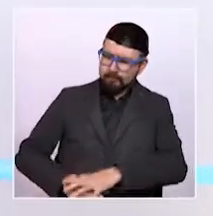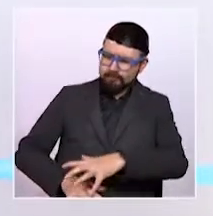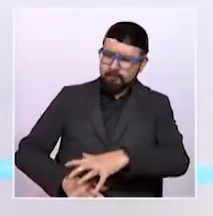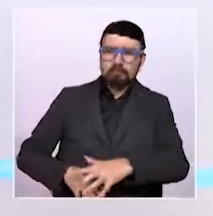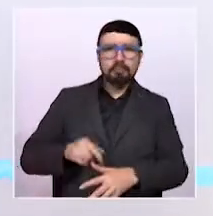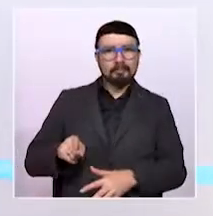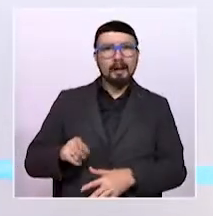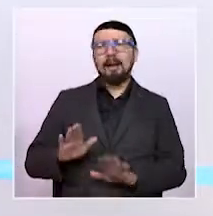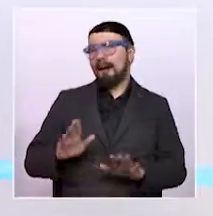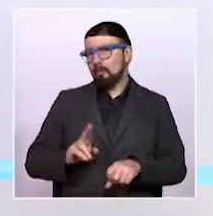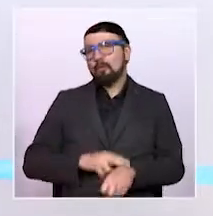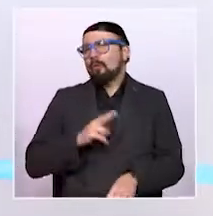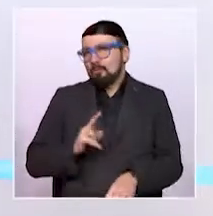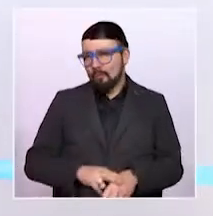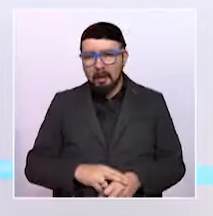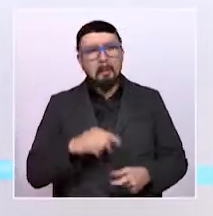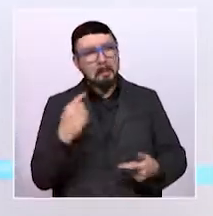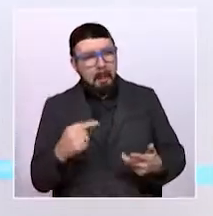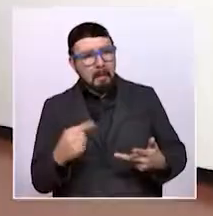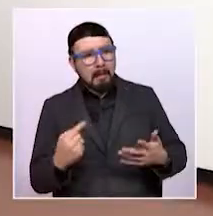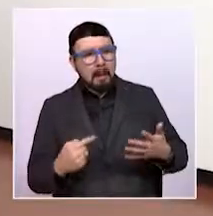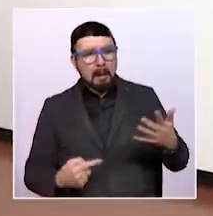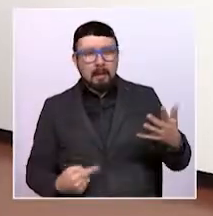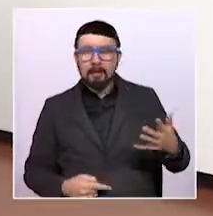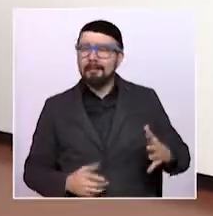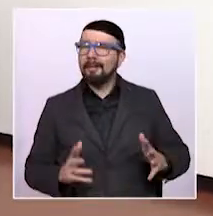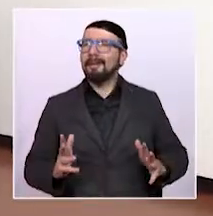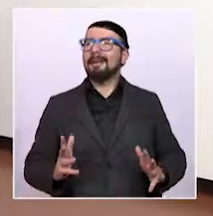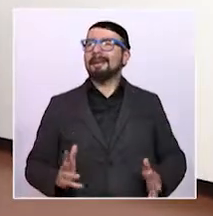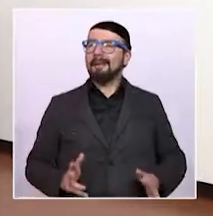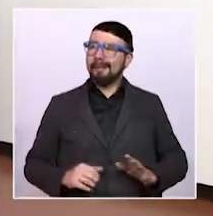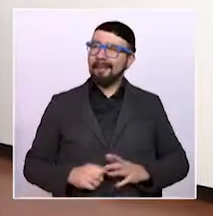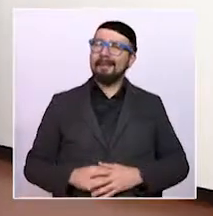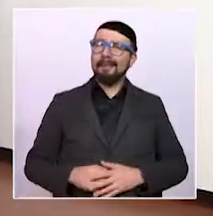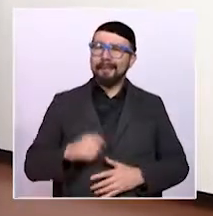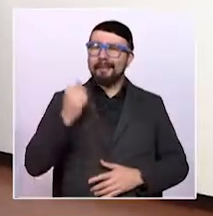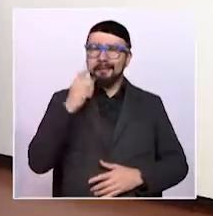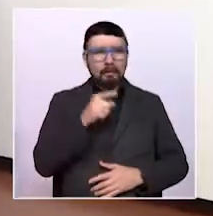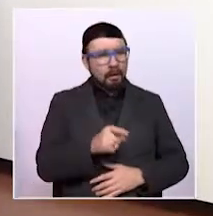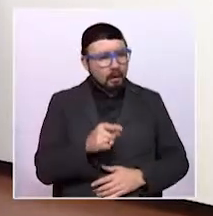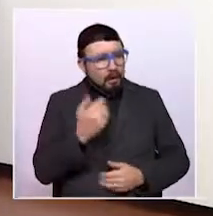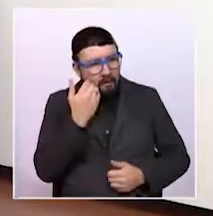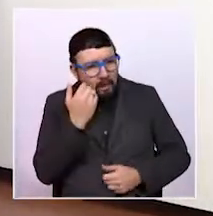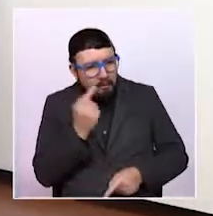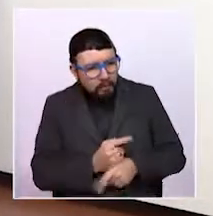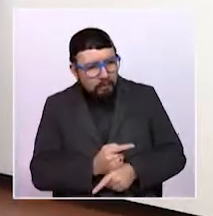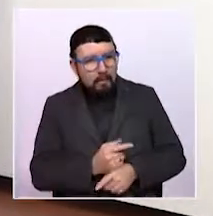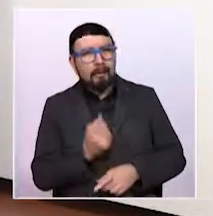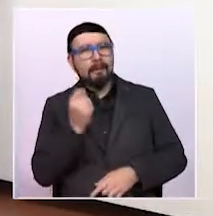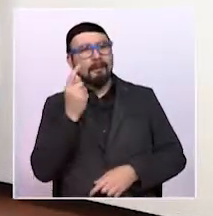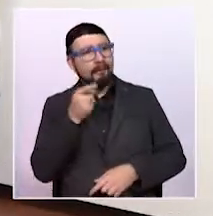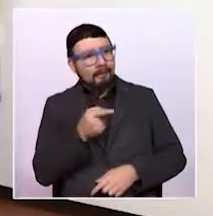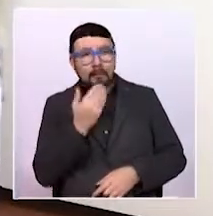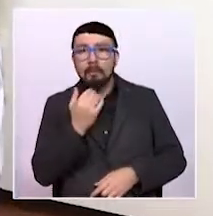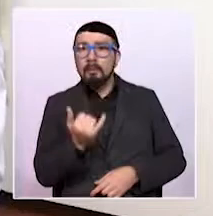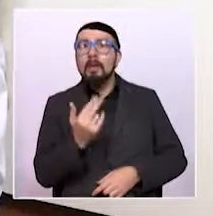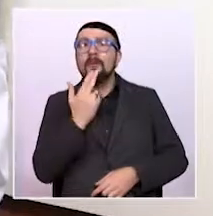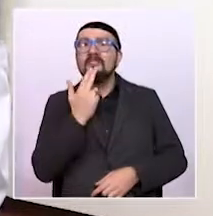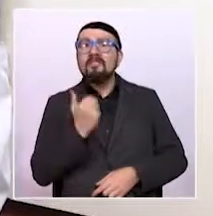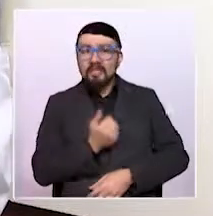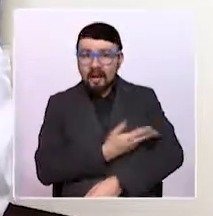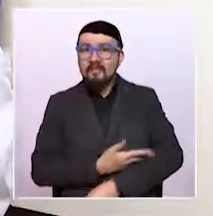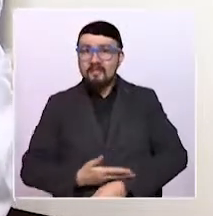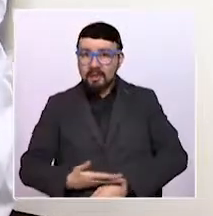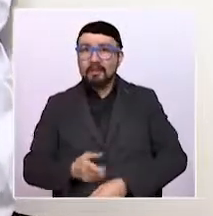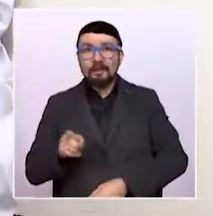entonces todos esos son cambios que incluso pues tan es así que hay enfermedades propias del embarazo como son la diabetes en el embarazo la